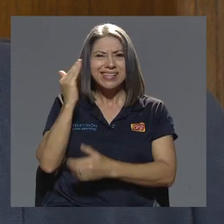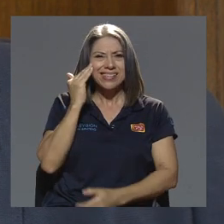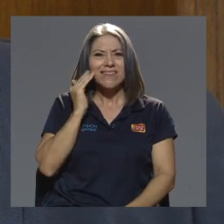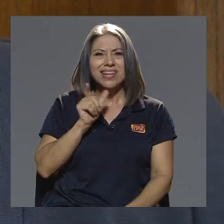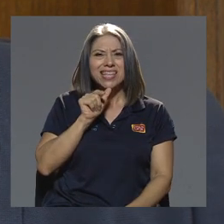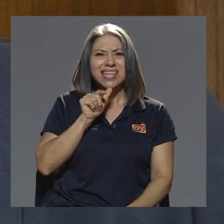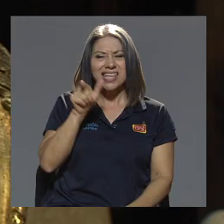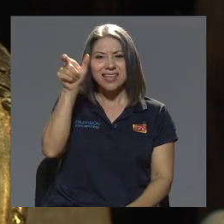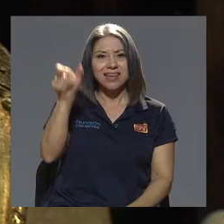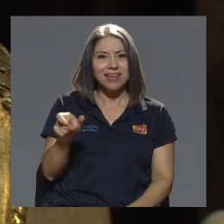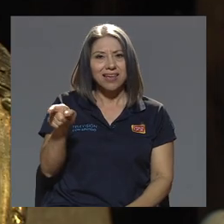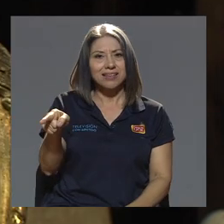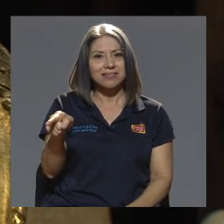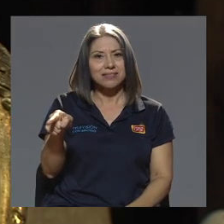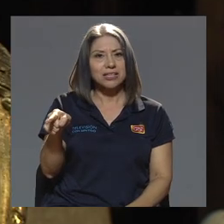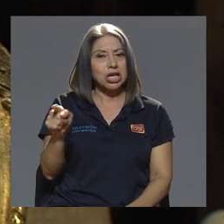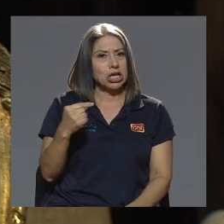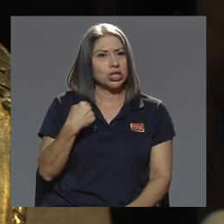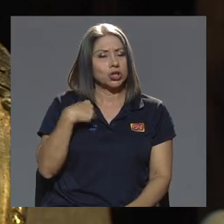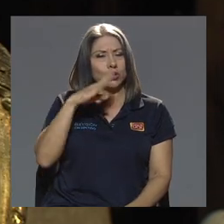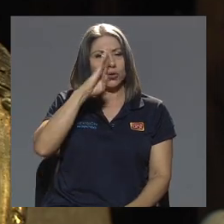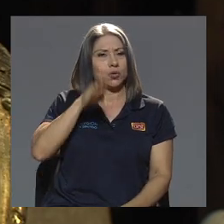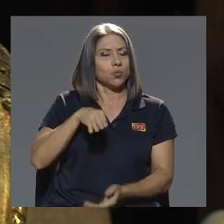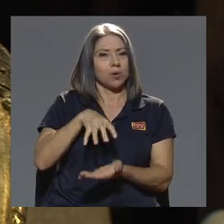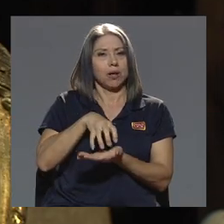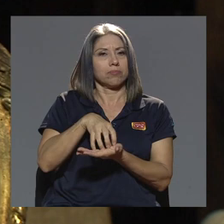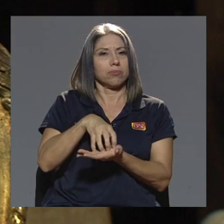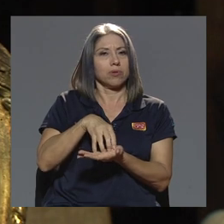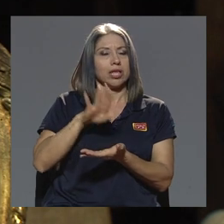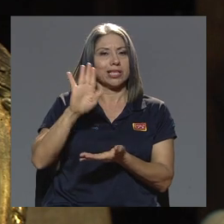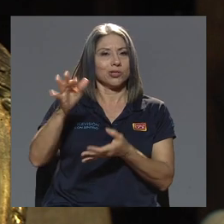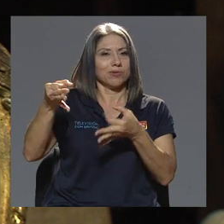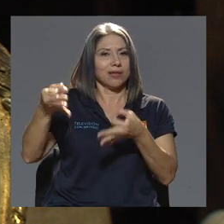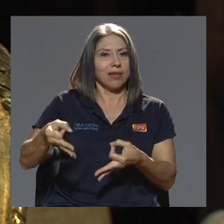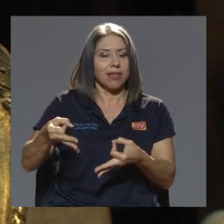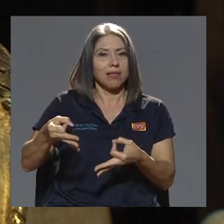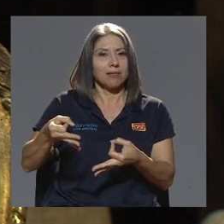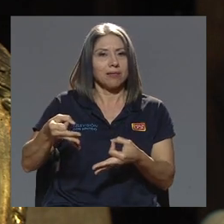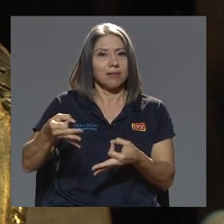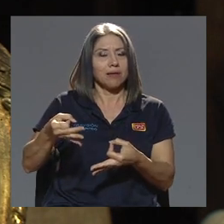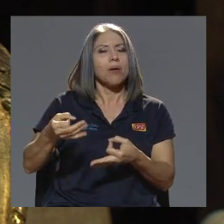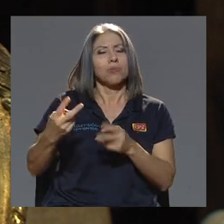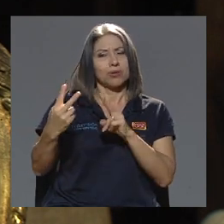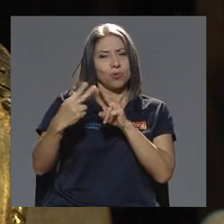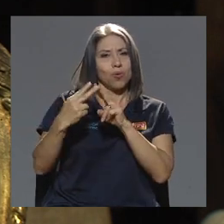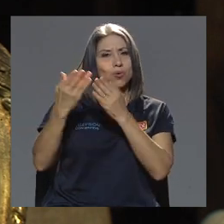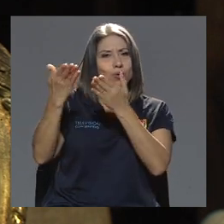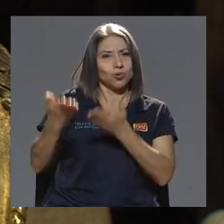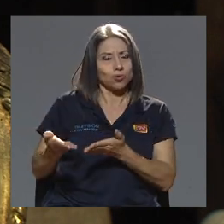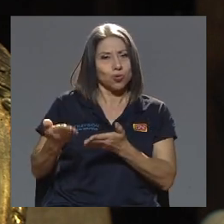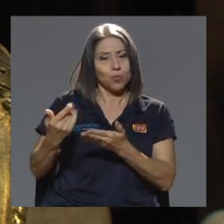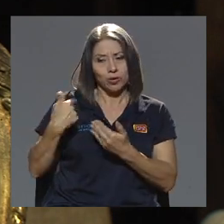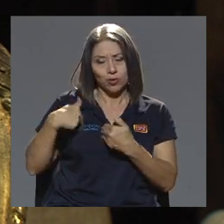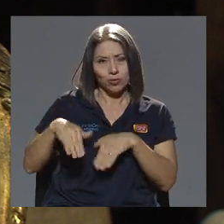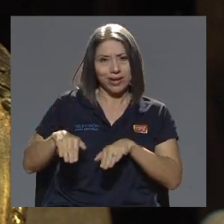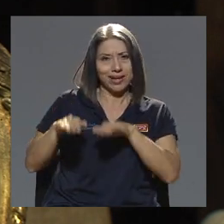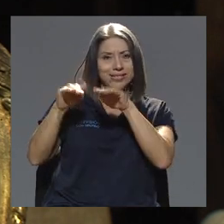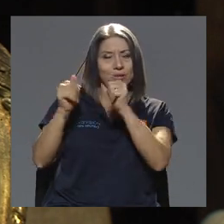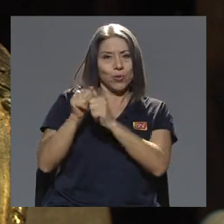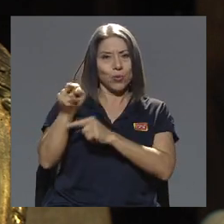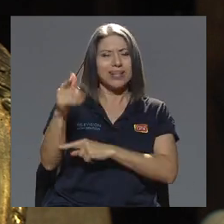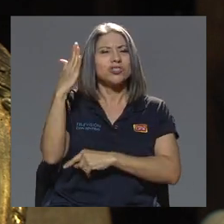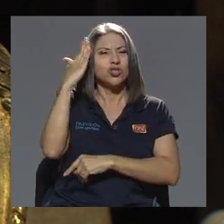No dudar por un segundo de su integridad. Porque lo conozco, porque he crecido con él, porque sé lo que